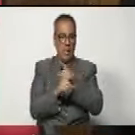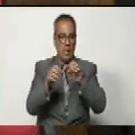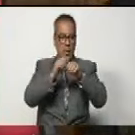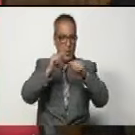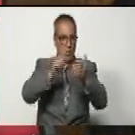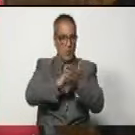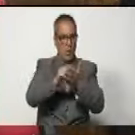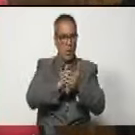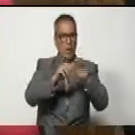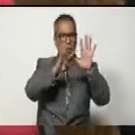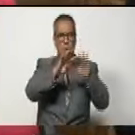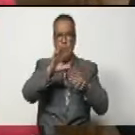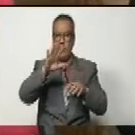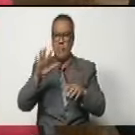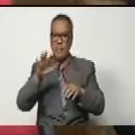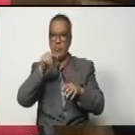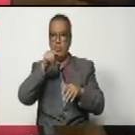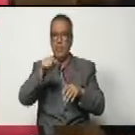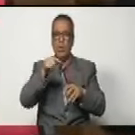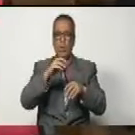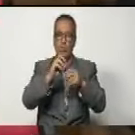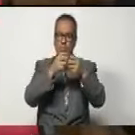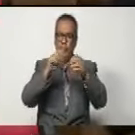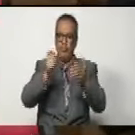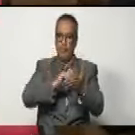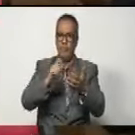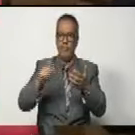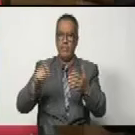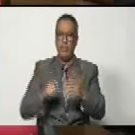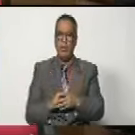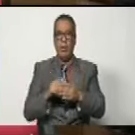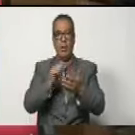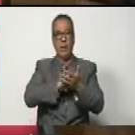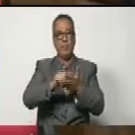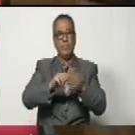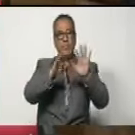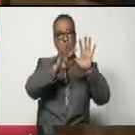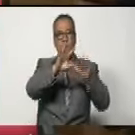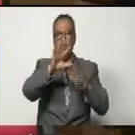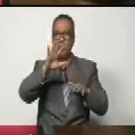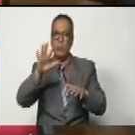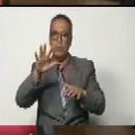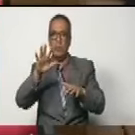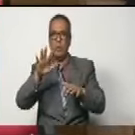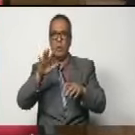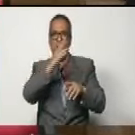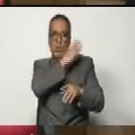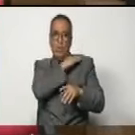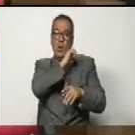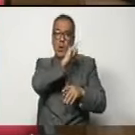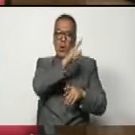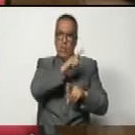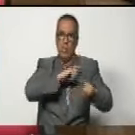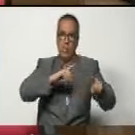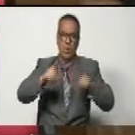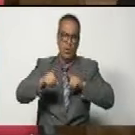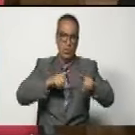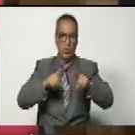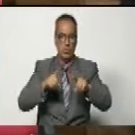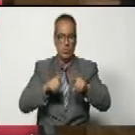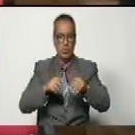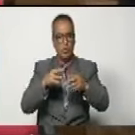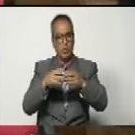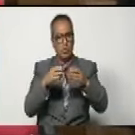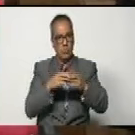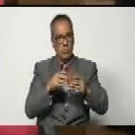contenido del artículo 95, el cual queda redactado en los siguientes términos. Artículo 95. Las directoras, directores, coordinadoras,